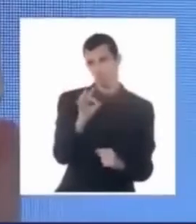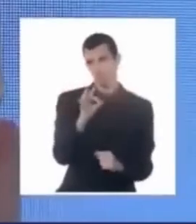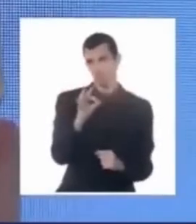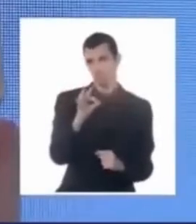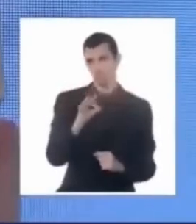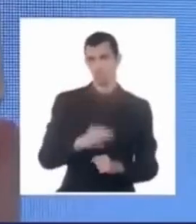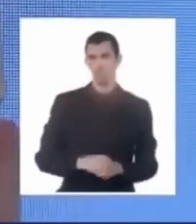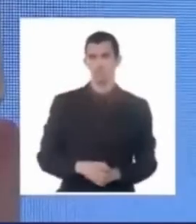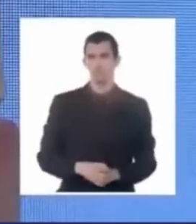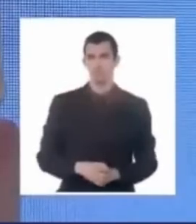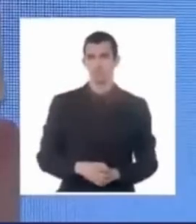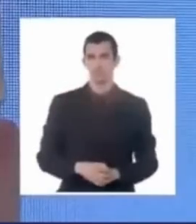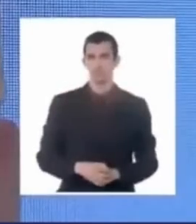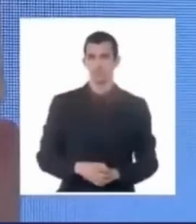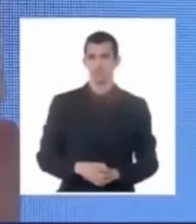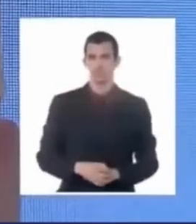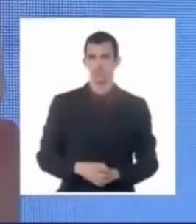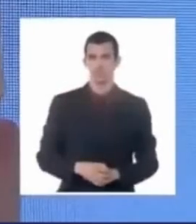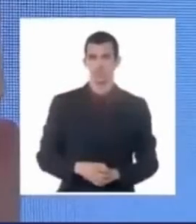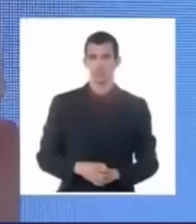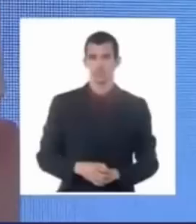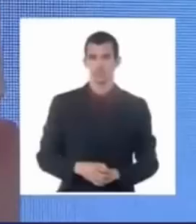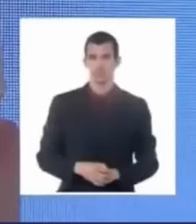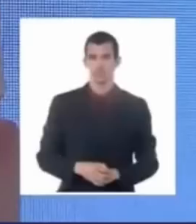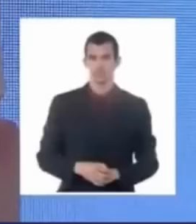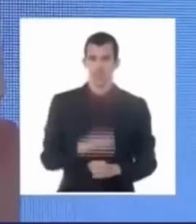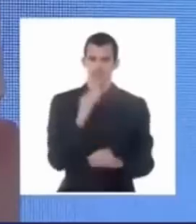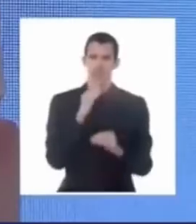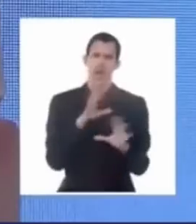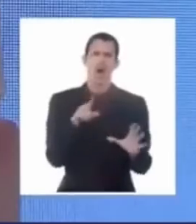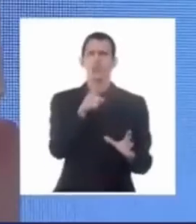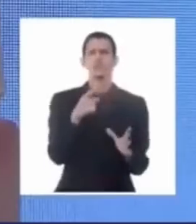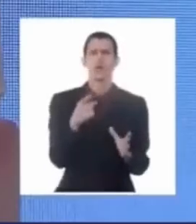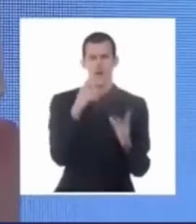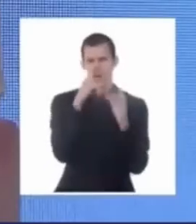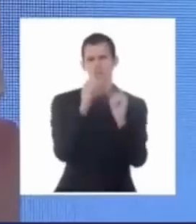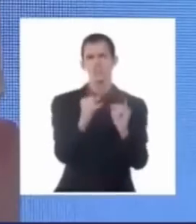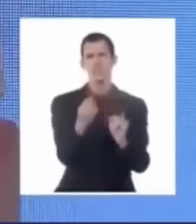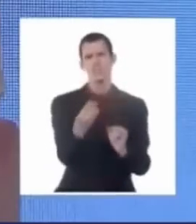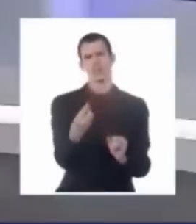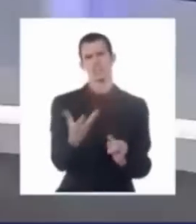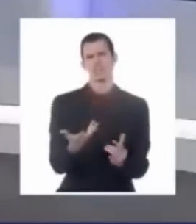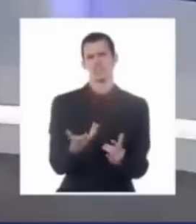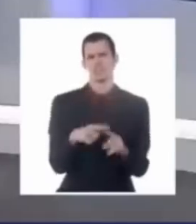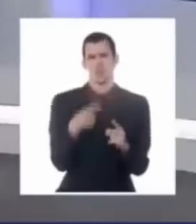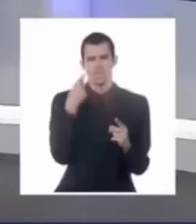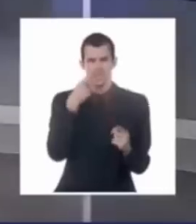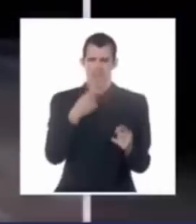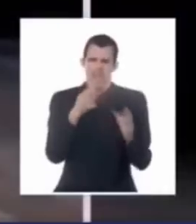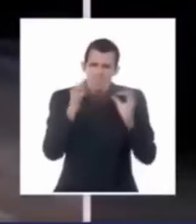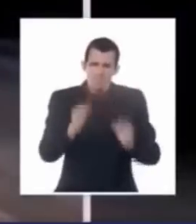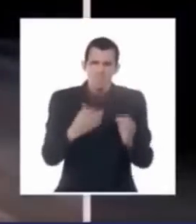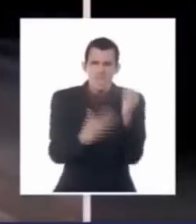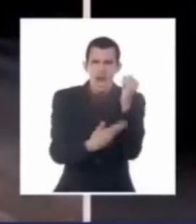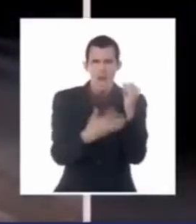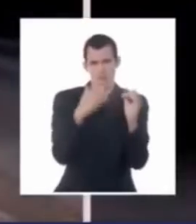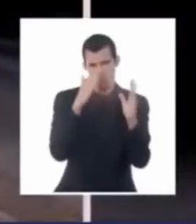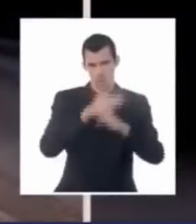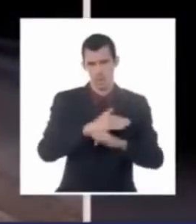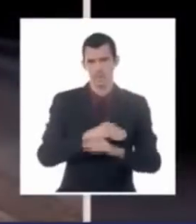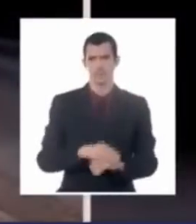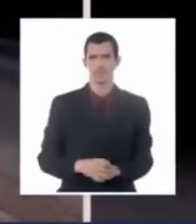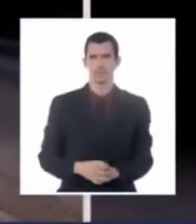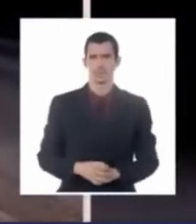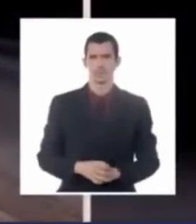es una como se dice normalmente una fe es una Bueno entonces una cruz por aquí vamos a ver